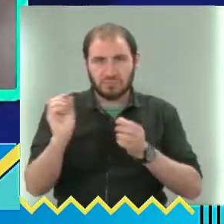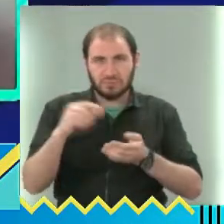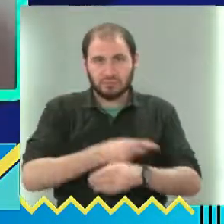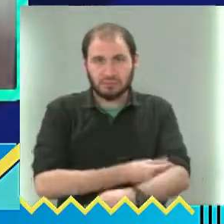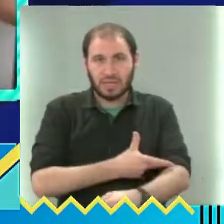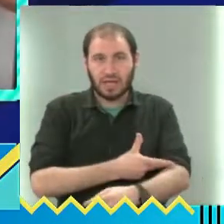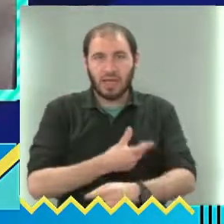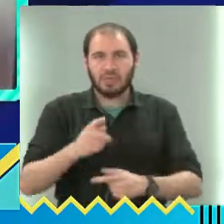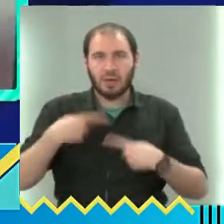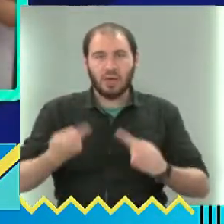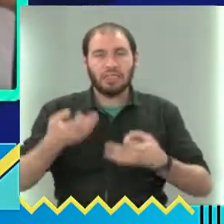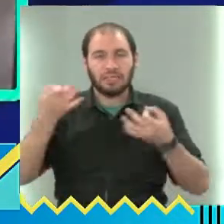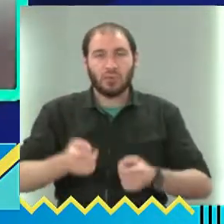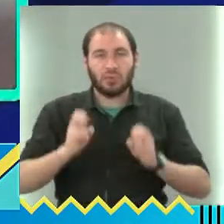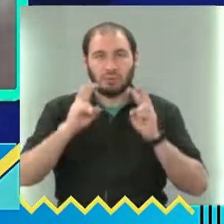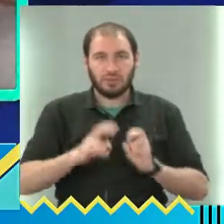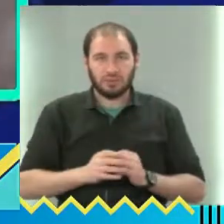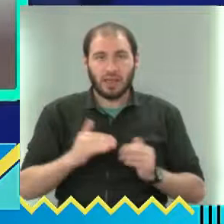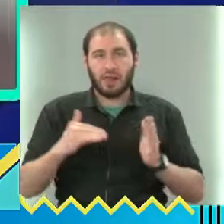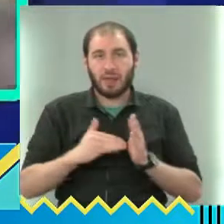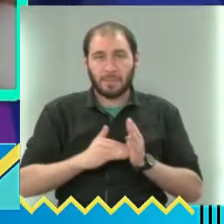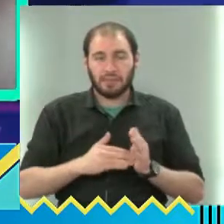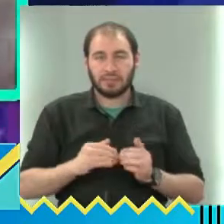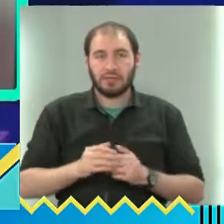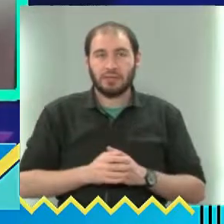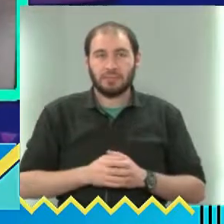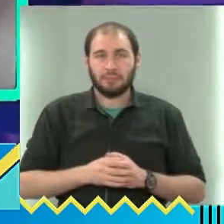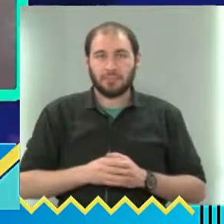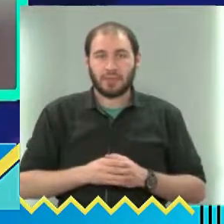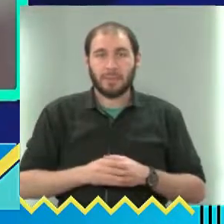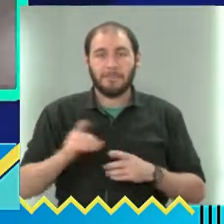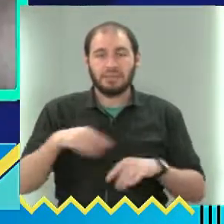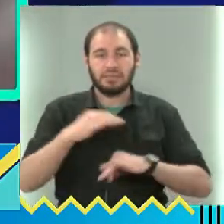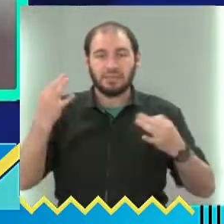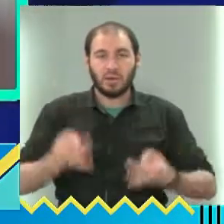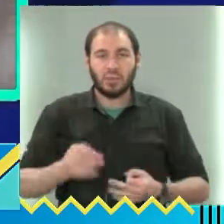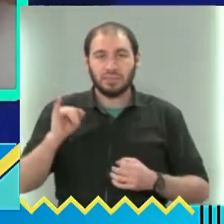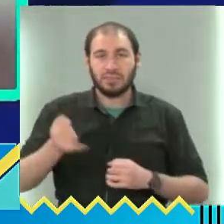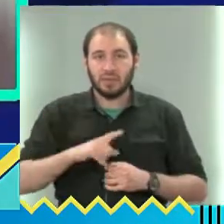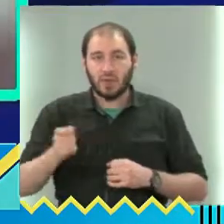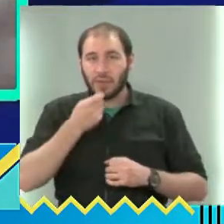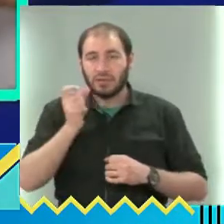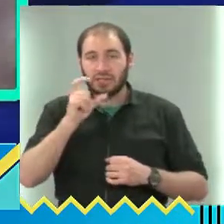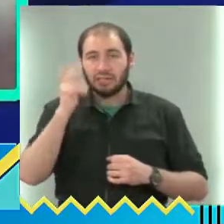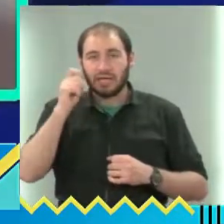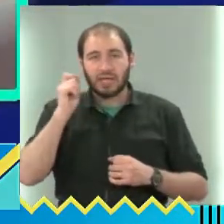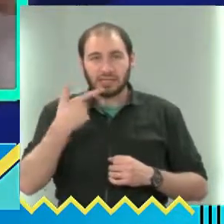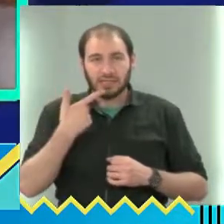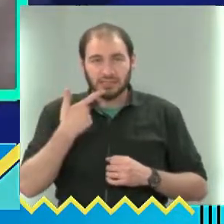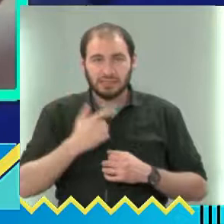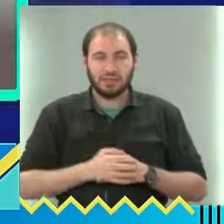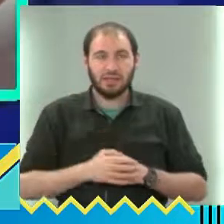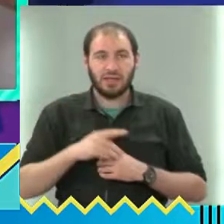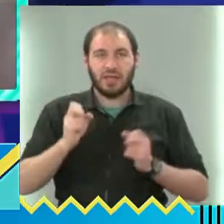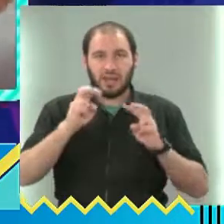y luego para confirmar los estudios, digamos, según lo que le haya determinado, para confirmar si tiene o no. En el caso de Chagas, por ejemplo, se realizan